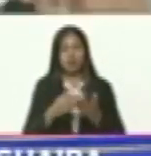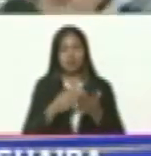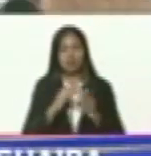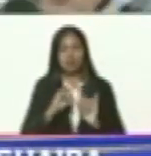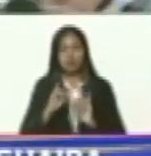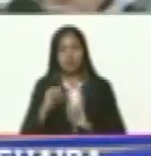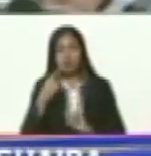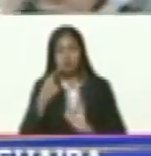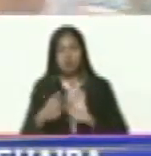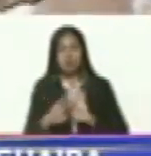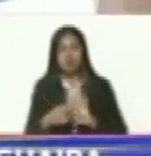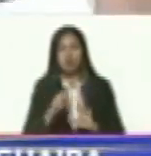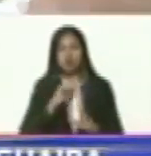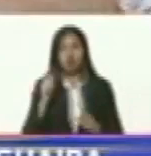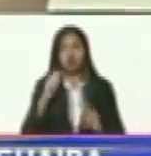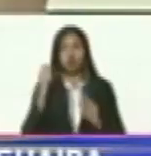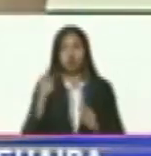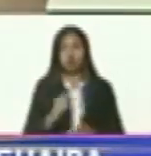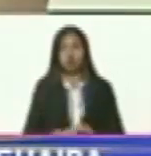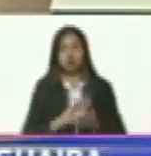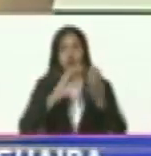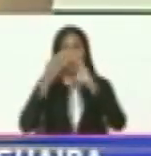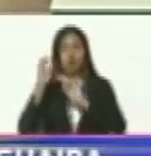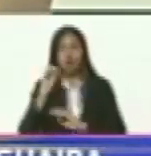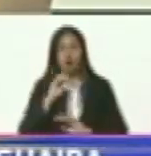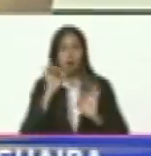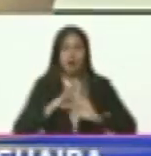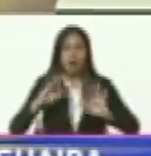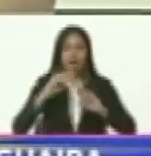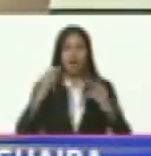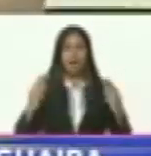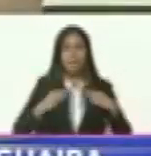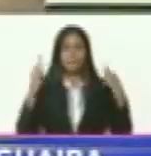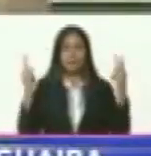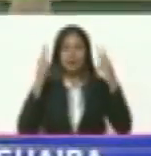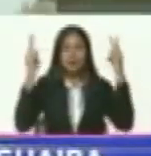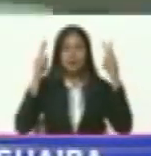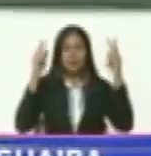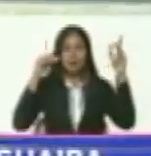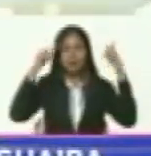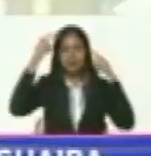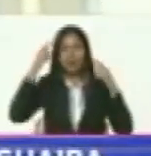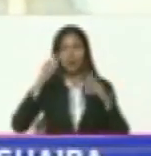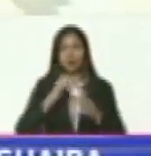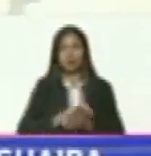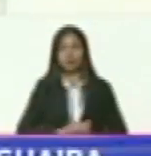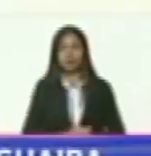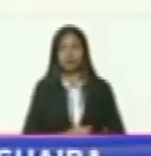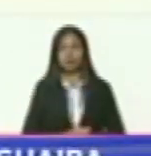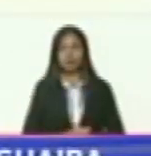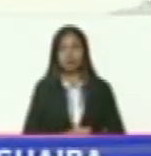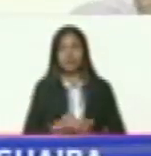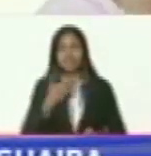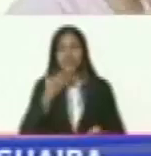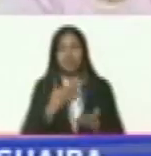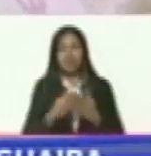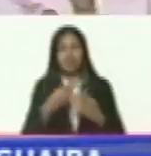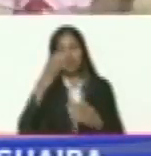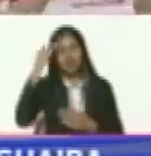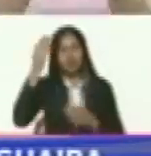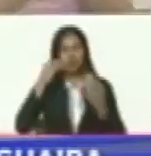solo tenemos una consigna. ¡Comuna! ¡Viva Chávez, carajo! ¡Viva! Gracias, Chugo. Que Dios te